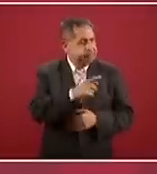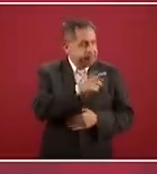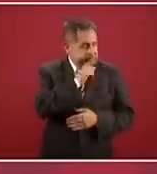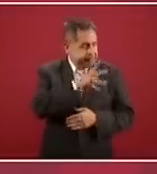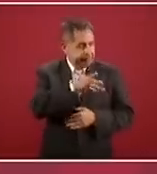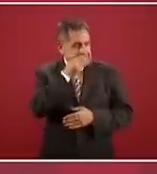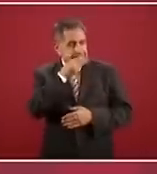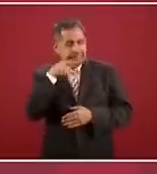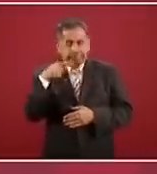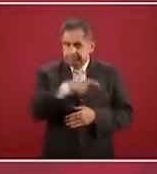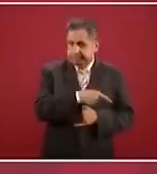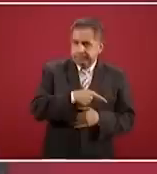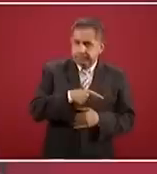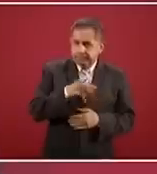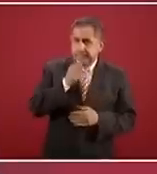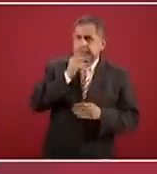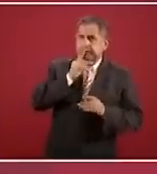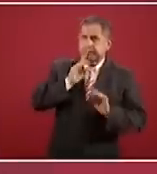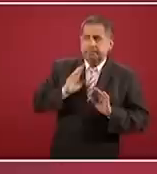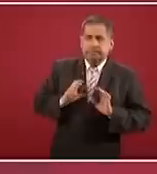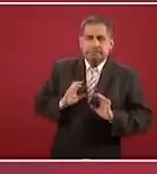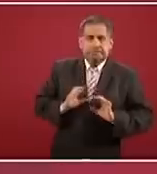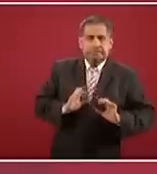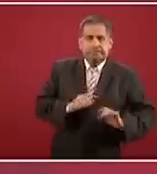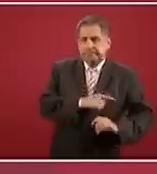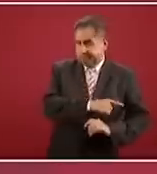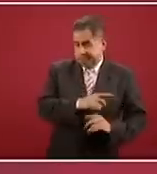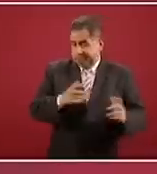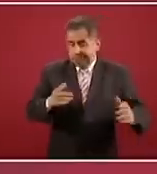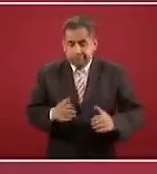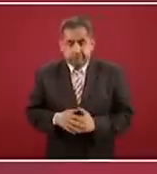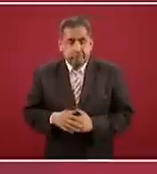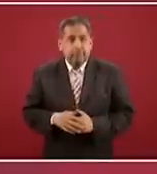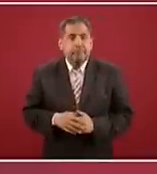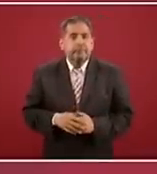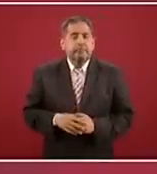están más moderados,